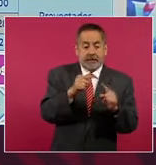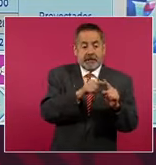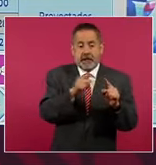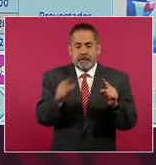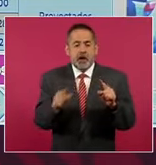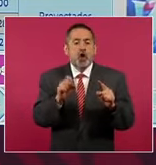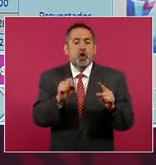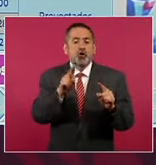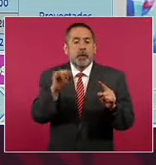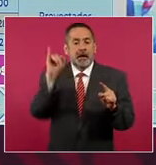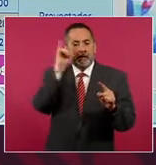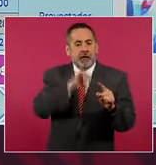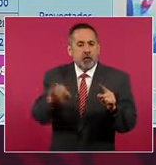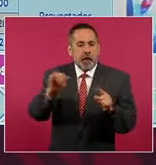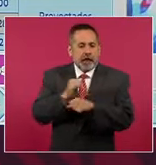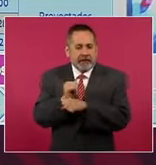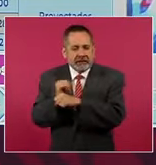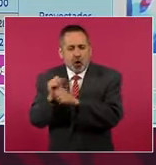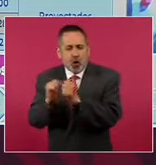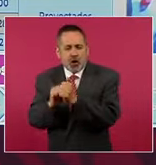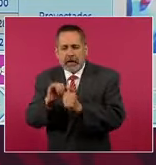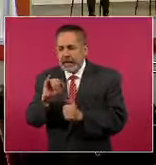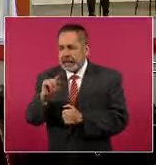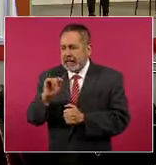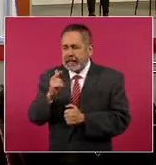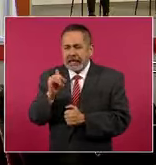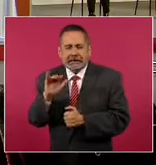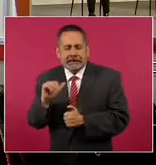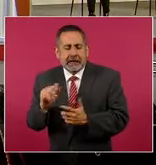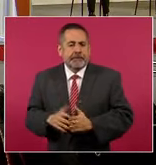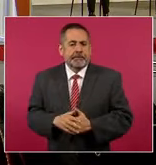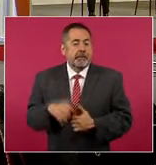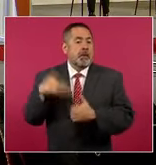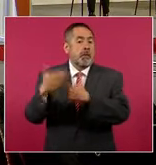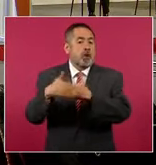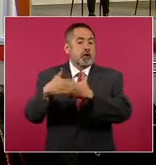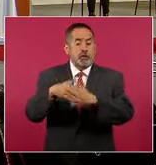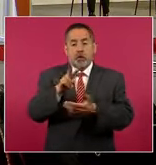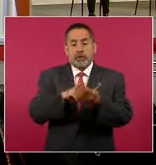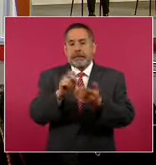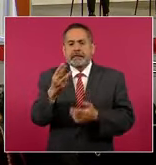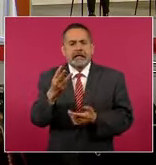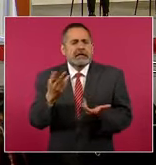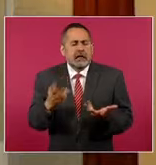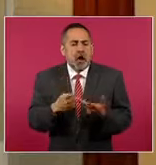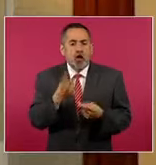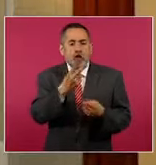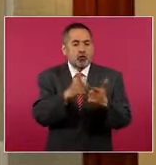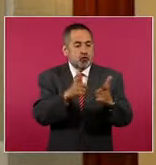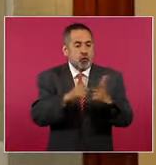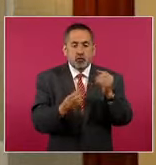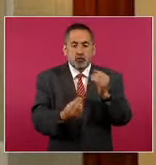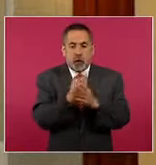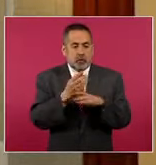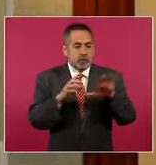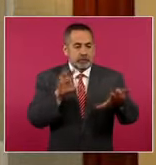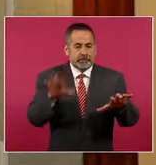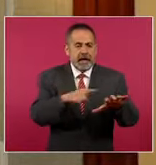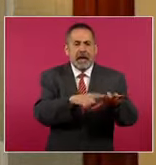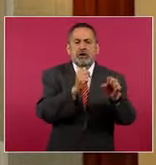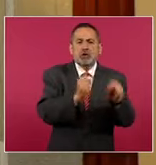de Investigación e Inteligencia. ¿Qué tenemos proyectado para el 23 en la Guardia? Dos batallones de seguridad